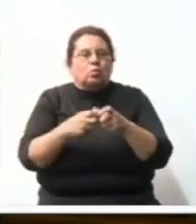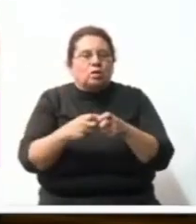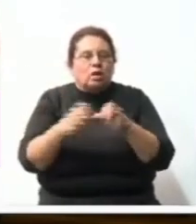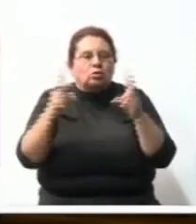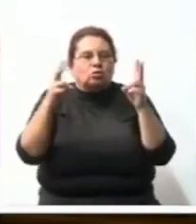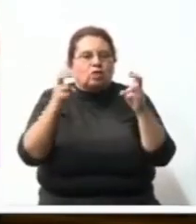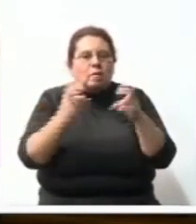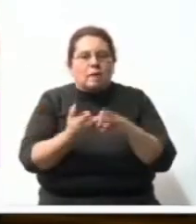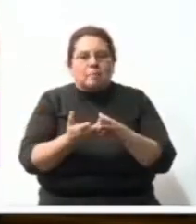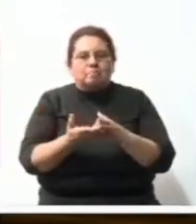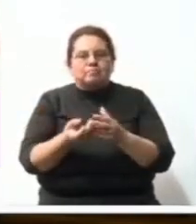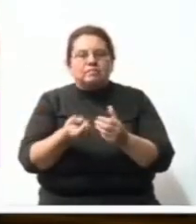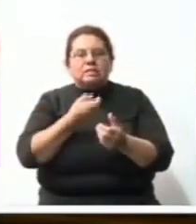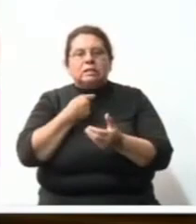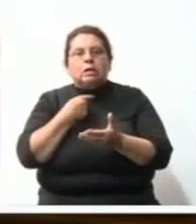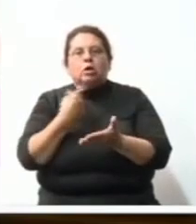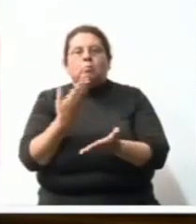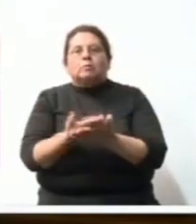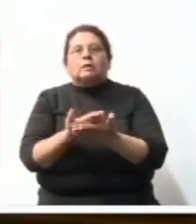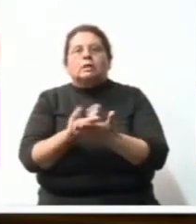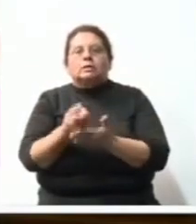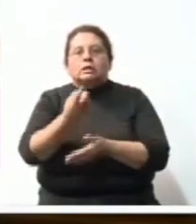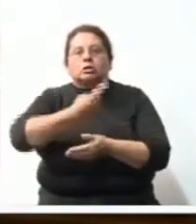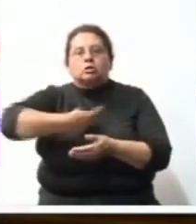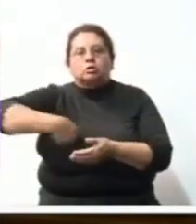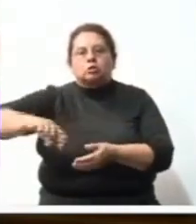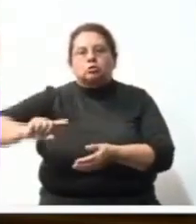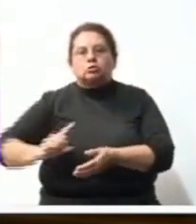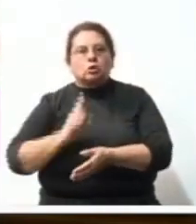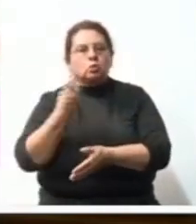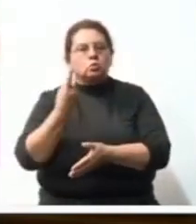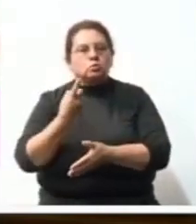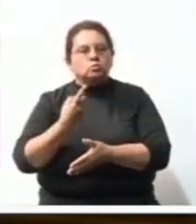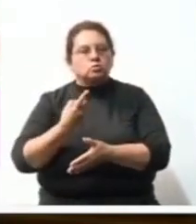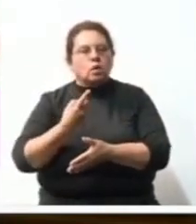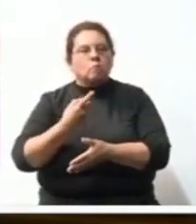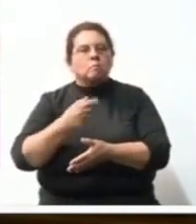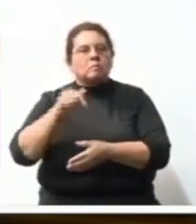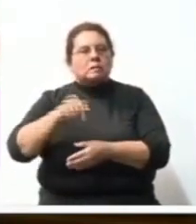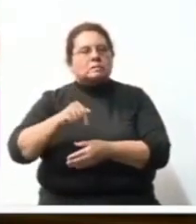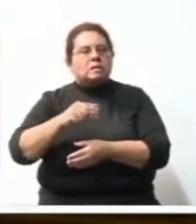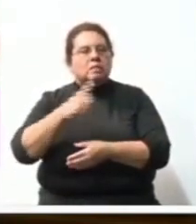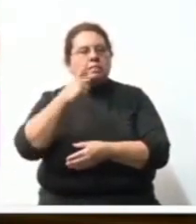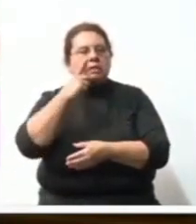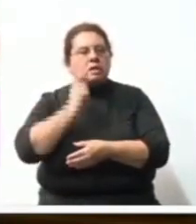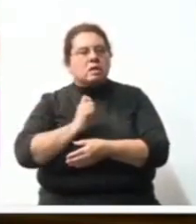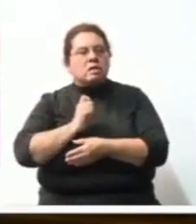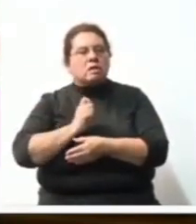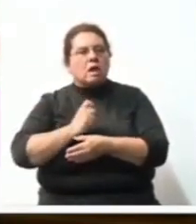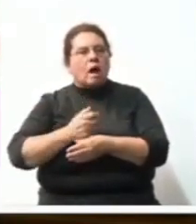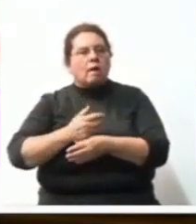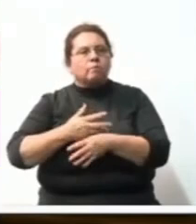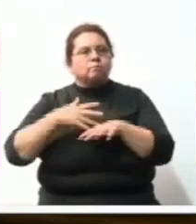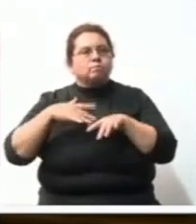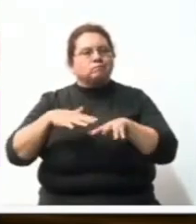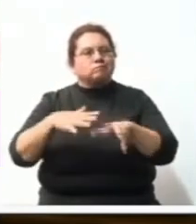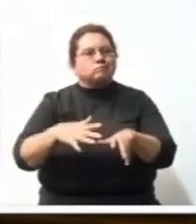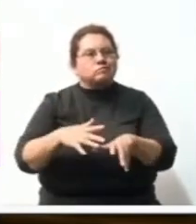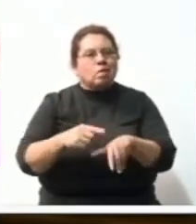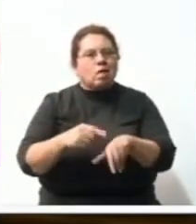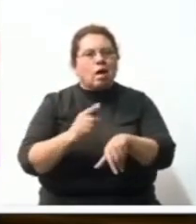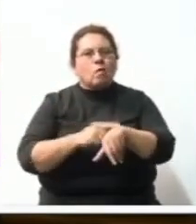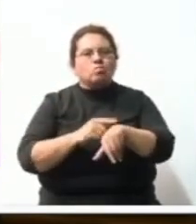quiero plantearles que nosotros orgullosamente nos movilizamos ese día que desde el primer momento cuando